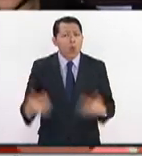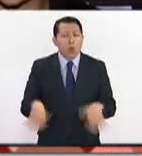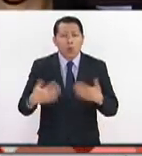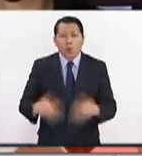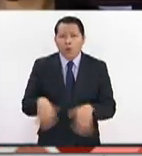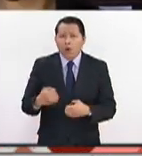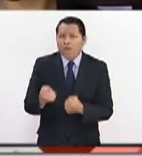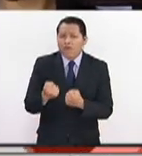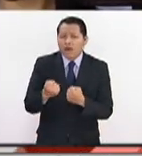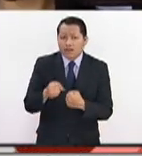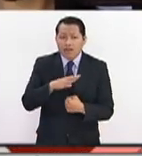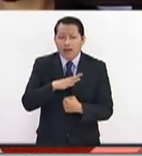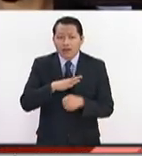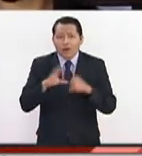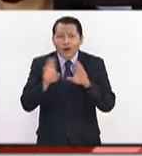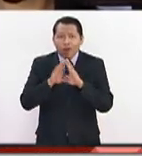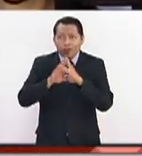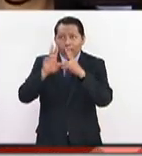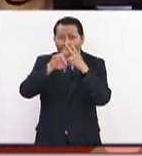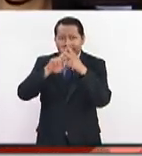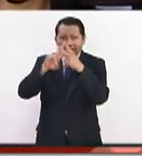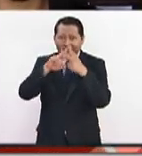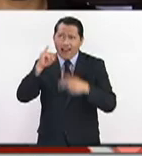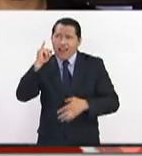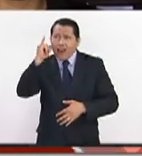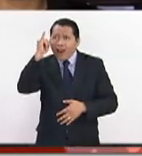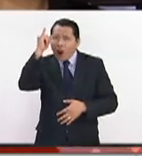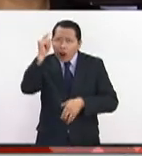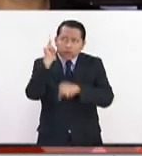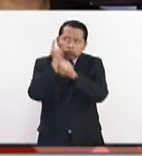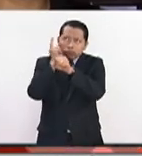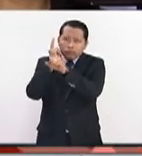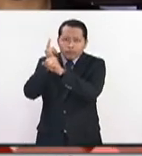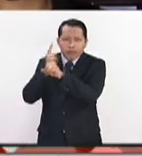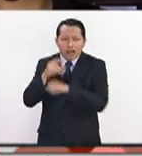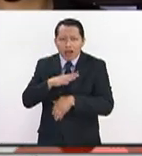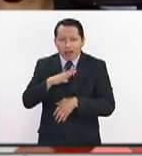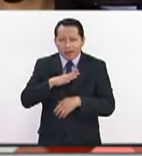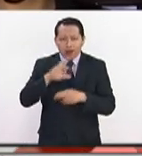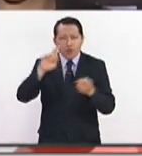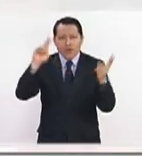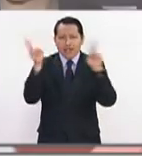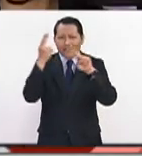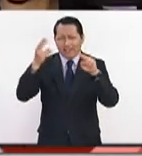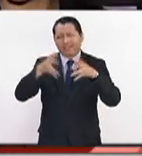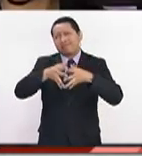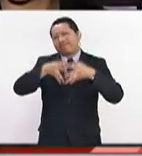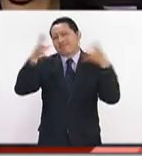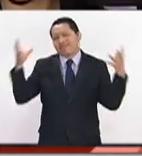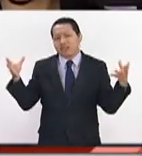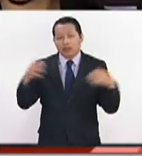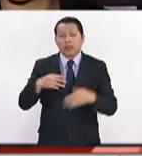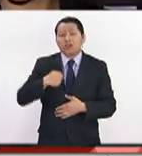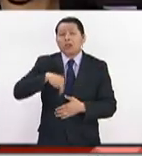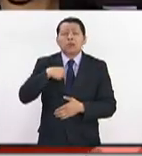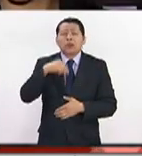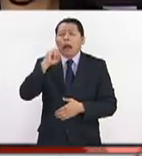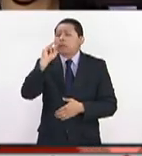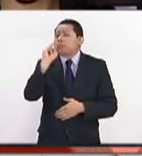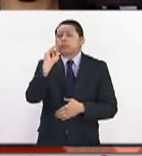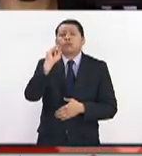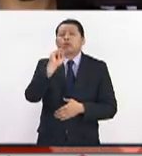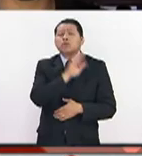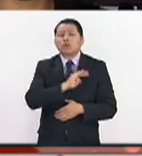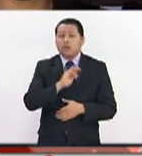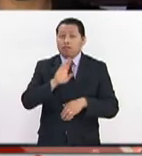ver cómo hay otros astros lejos de nosotros, ¿no? Y que el universo es tan grande, somos tan pequeños a comparación